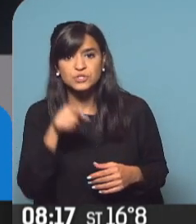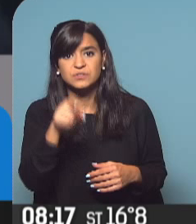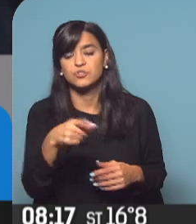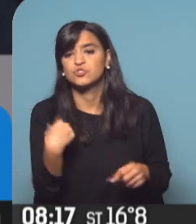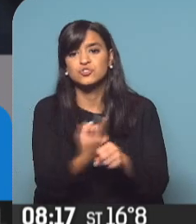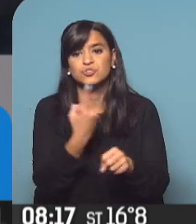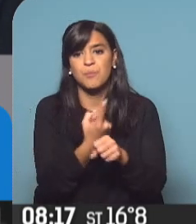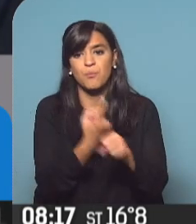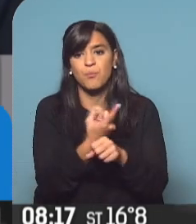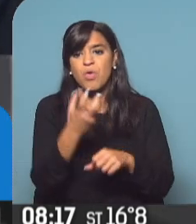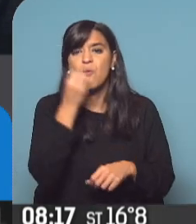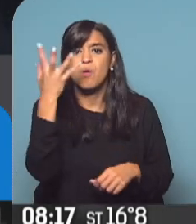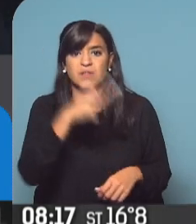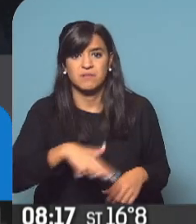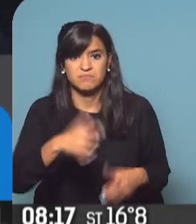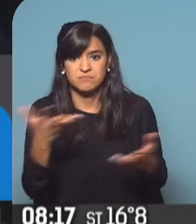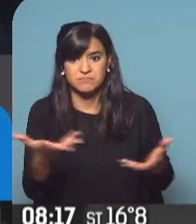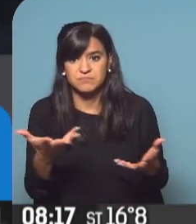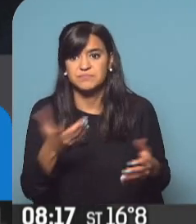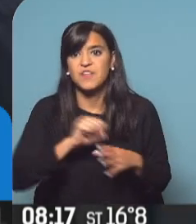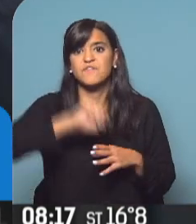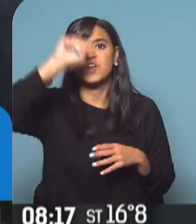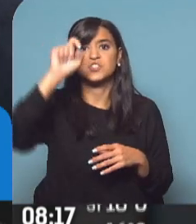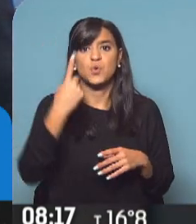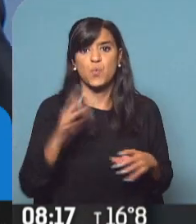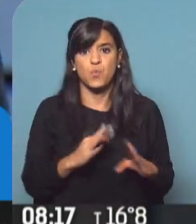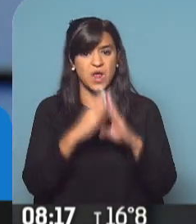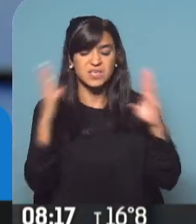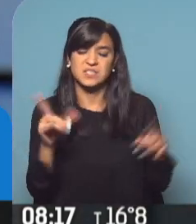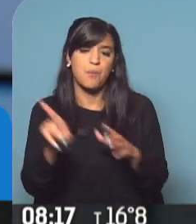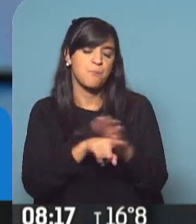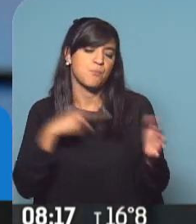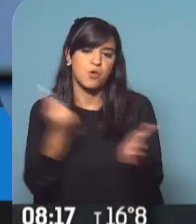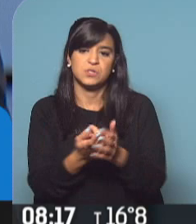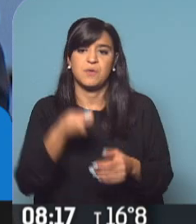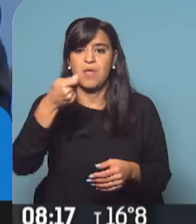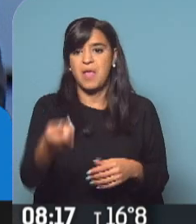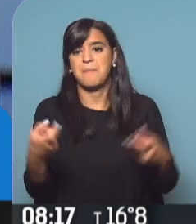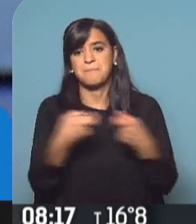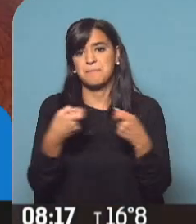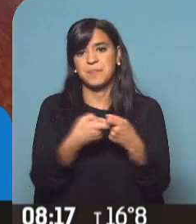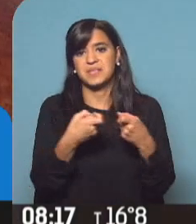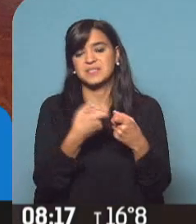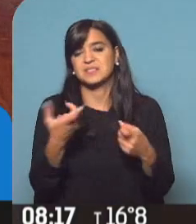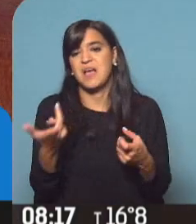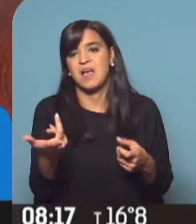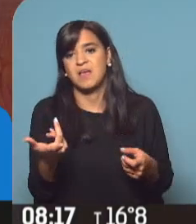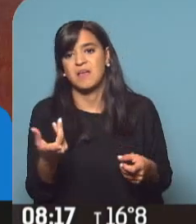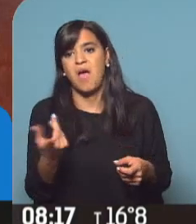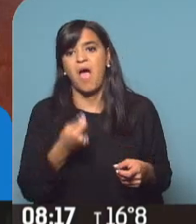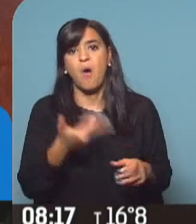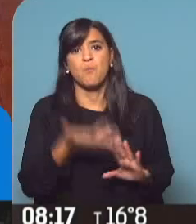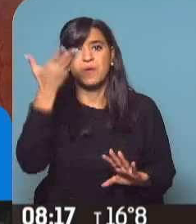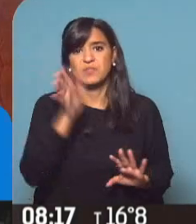inviable que lo pueda llegar a dar cualquier sector es algo que comenzó a la inversión en un año eso es imposible a veces que una empresa pueda darle a sus empleados todo ese aumento no